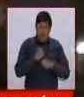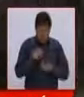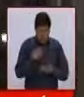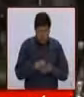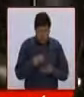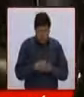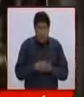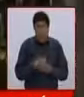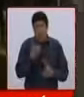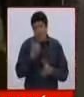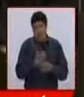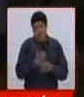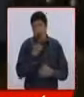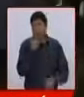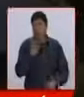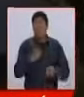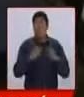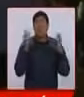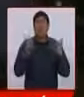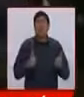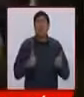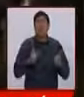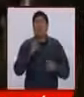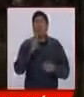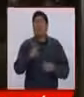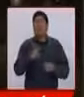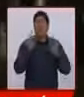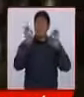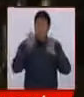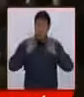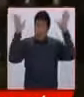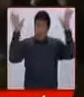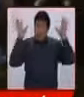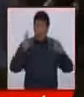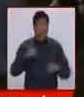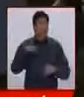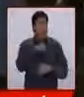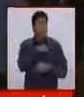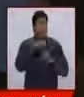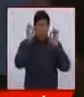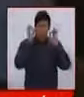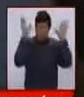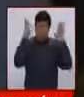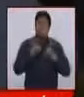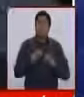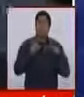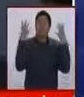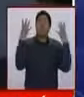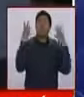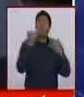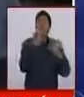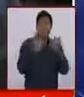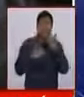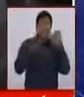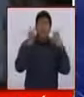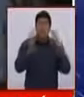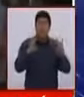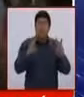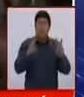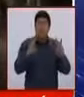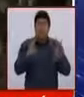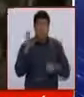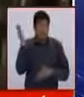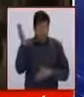que les corresponde emilio muy bien y realmente nos sorprende nos sorprende cristian porque cuantas ocasiones hemos visto